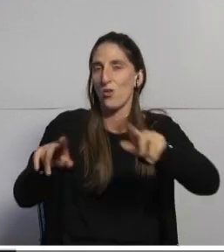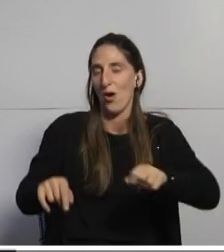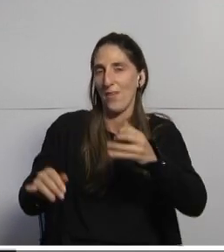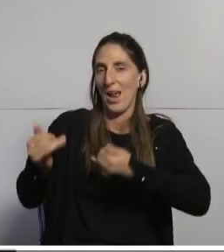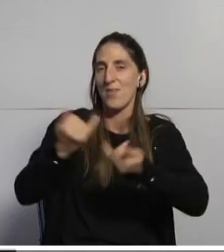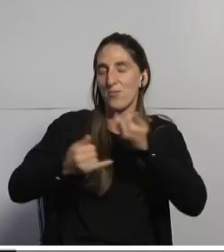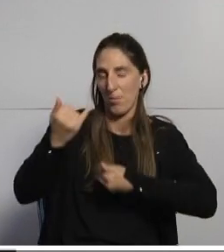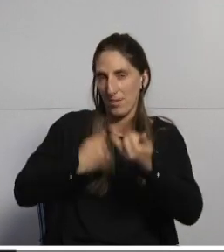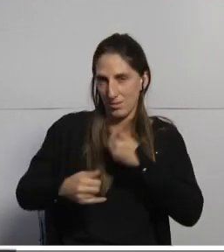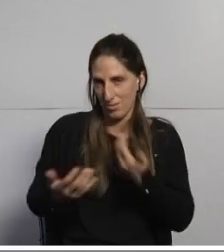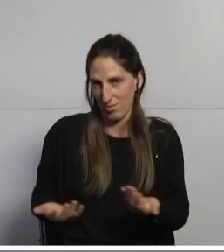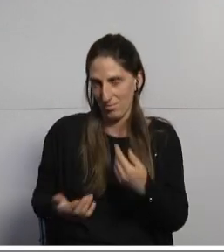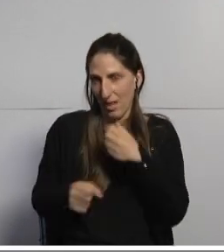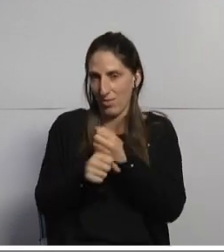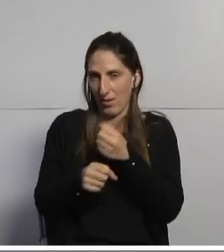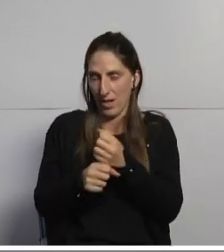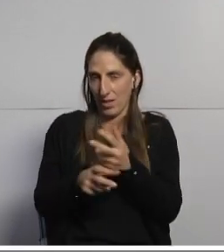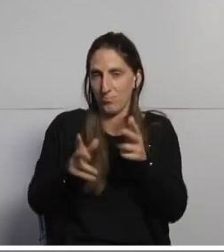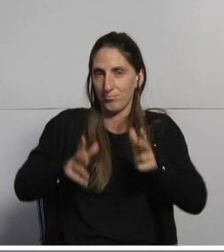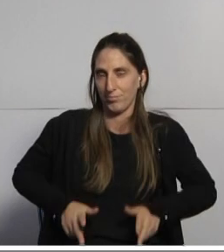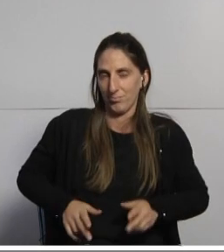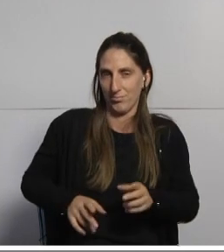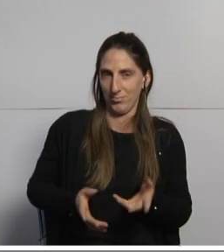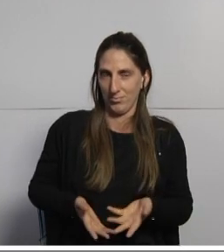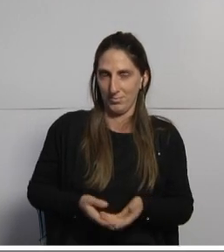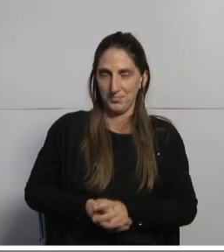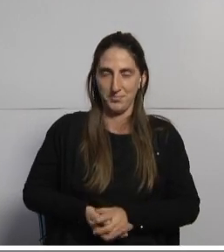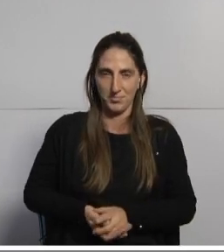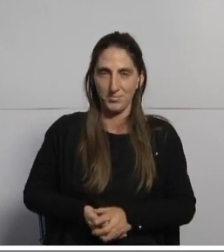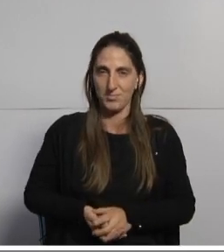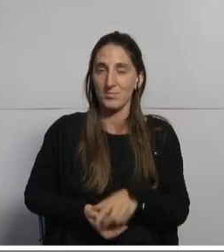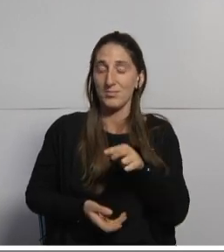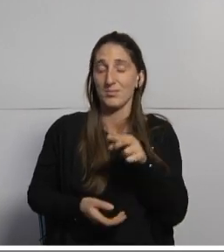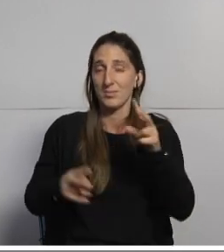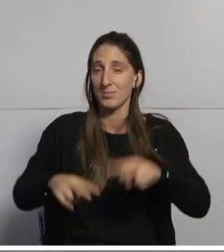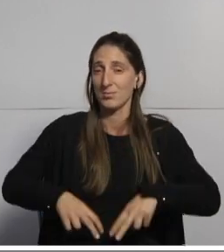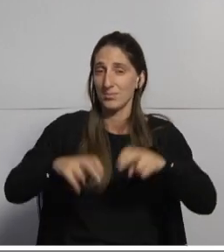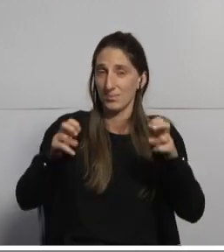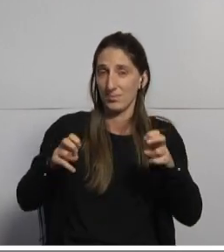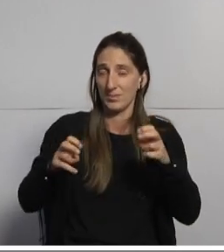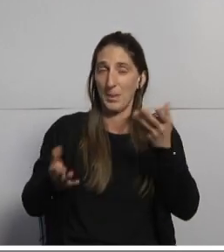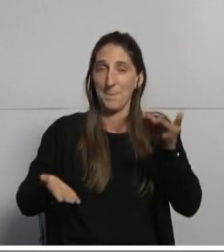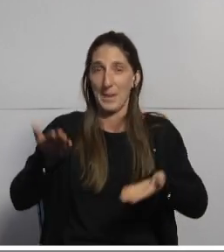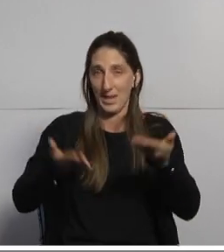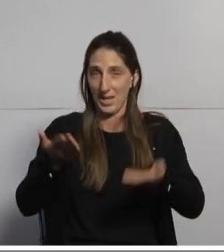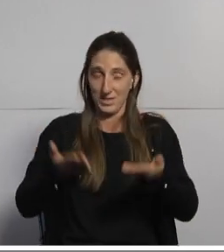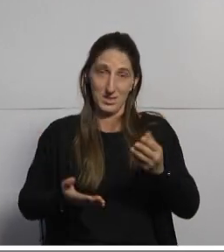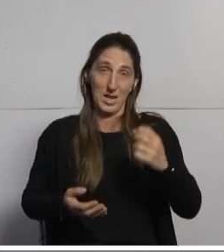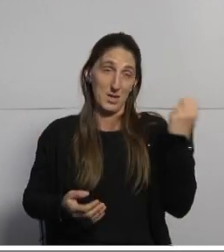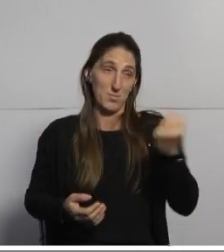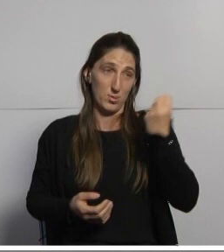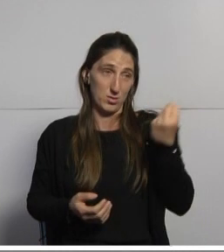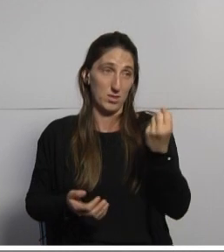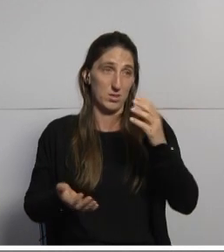ver que trabajen de forma ética y demás. Y bueno, para finalizar, para mí acá entonces hay que tener un balance importante en lo que tiene que ver